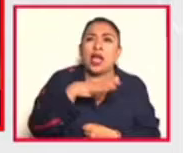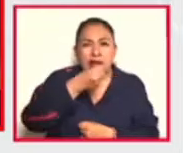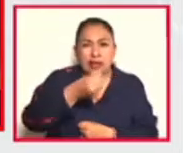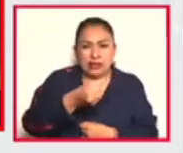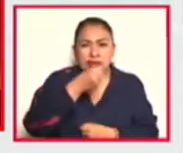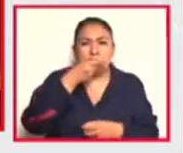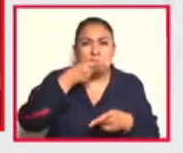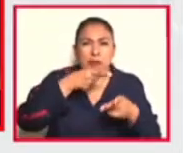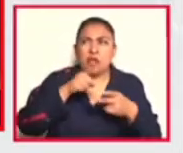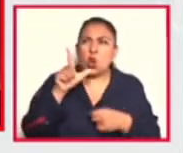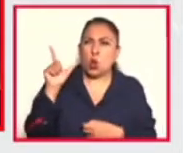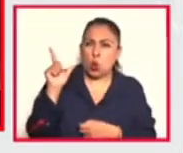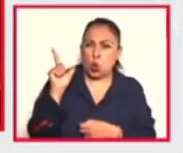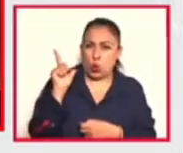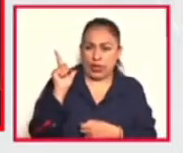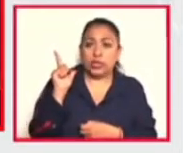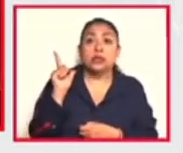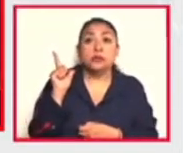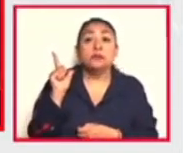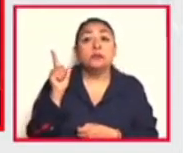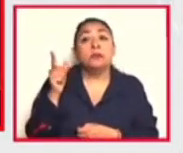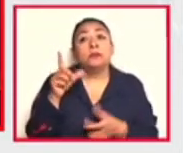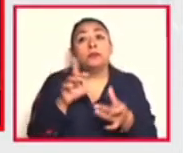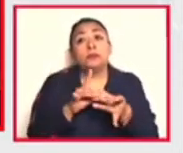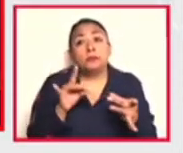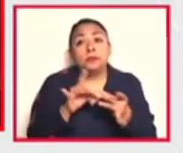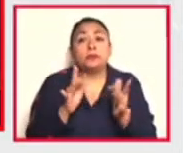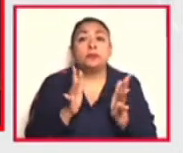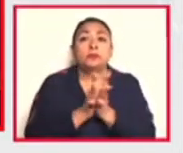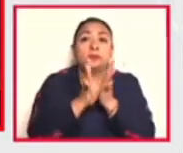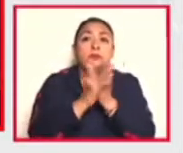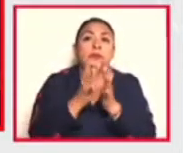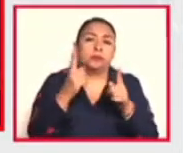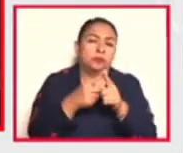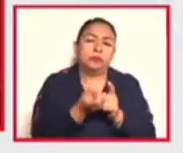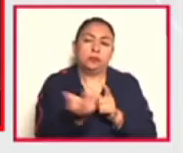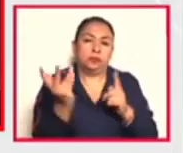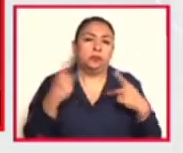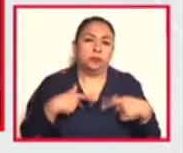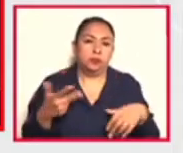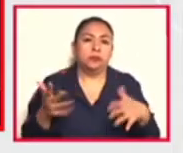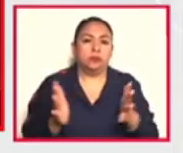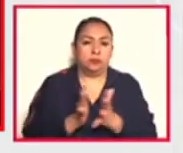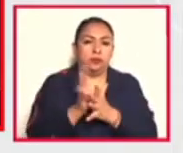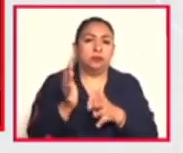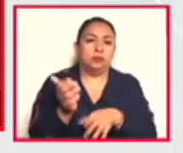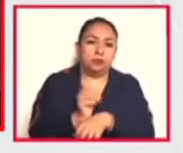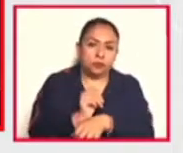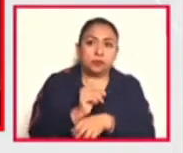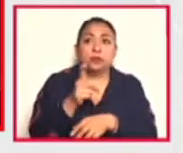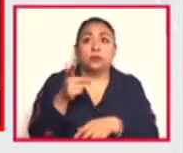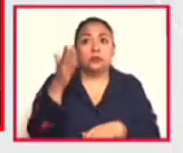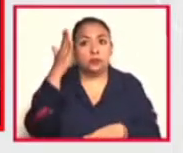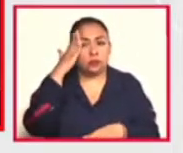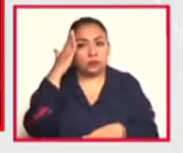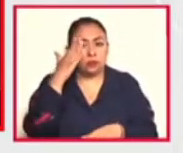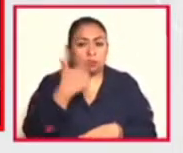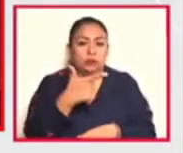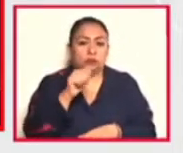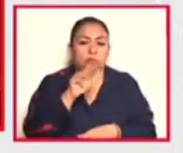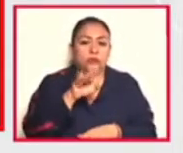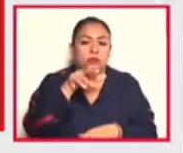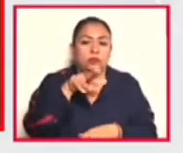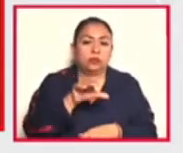semana, el lunes para ser precisos, en donde participaron parte del elenco, el gran actor Gabino Lázaro